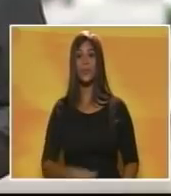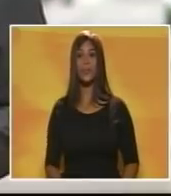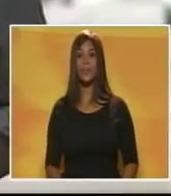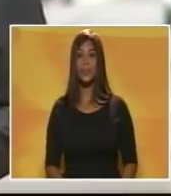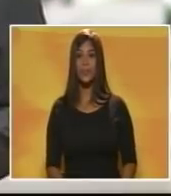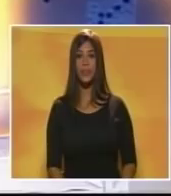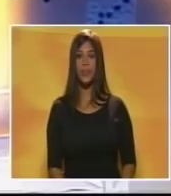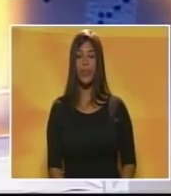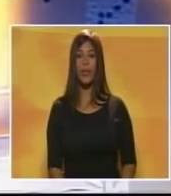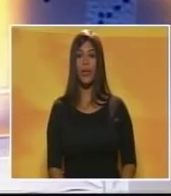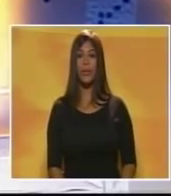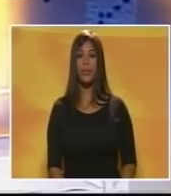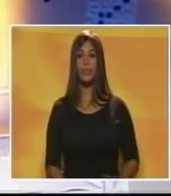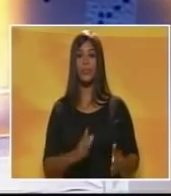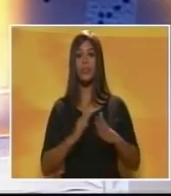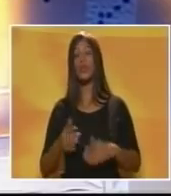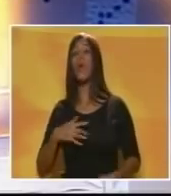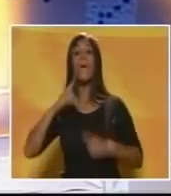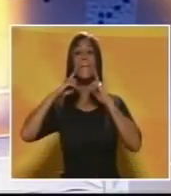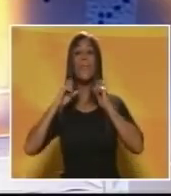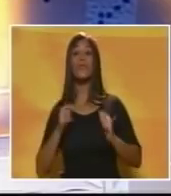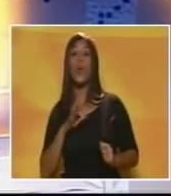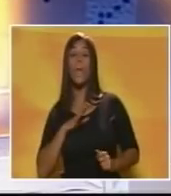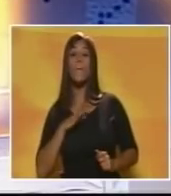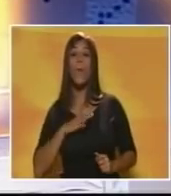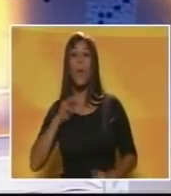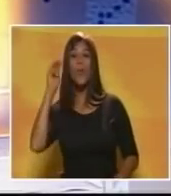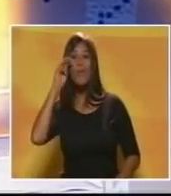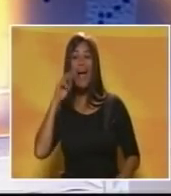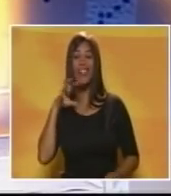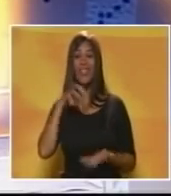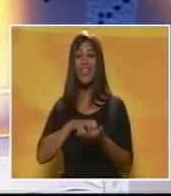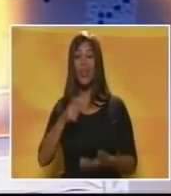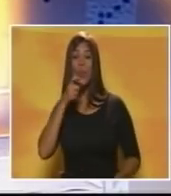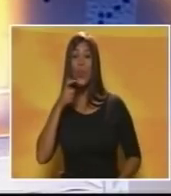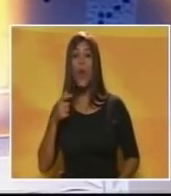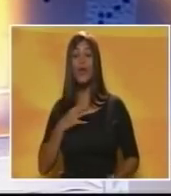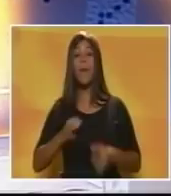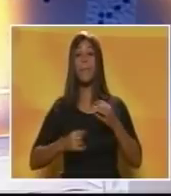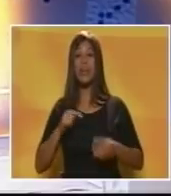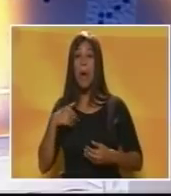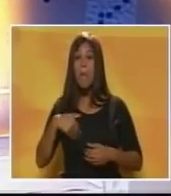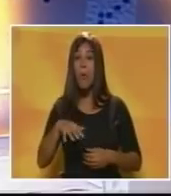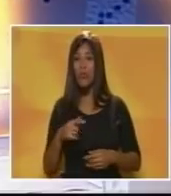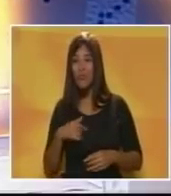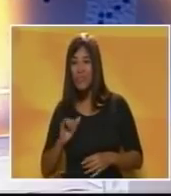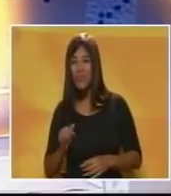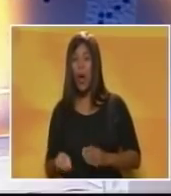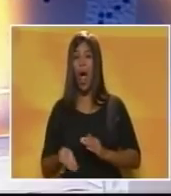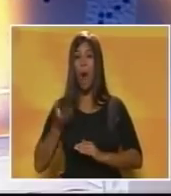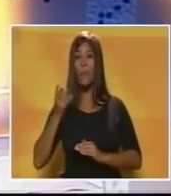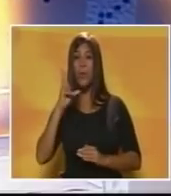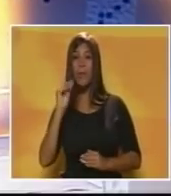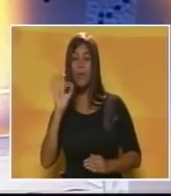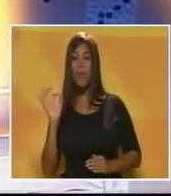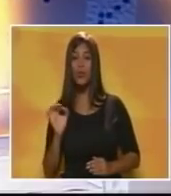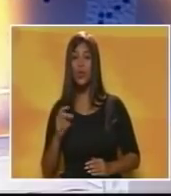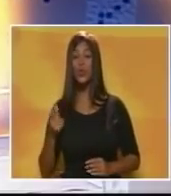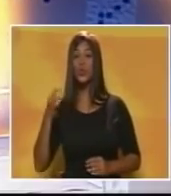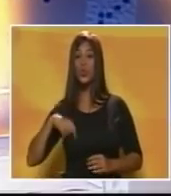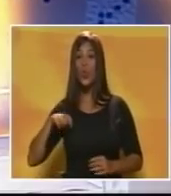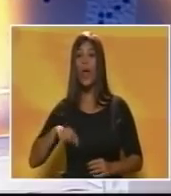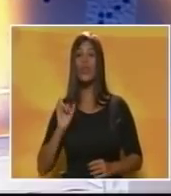Noticiero Venevisión. Profesionales del gremio docente del estado Guárico aseguran que el reciente aumento de 120% en sueldos y salarios no